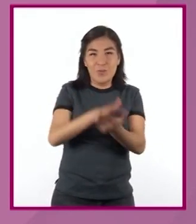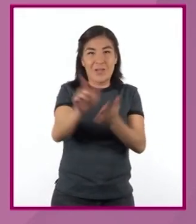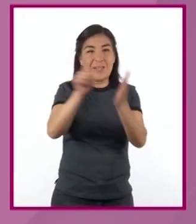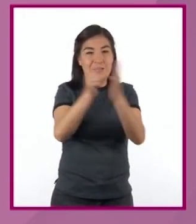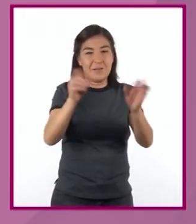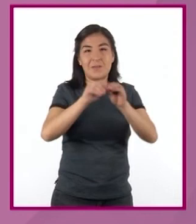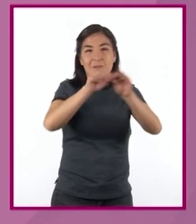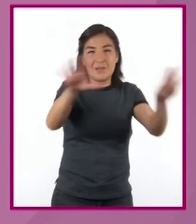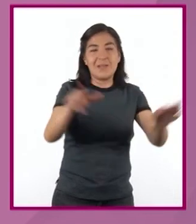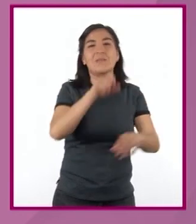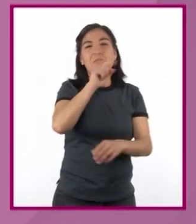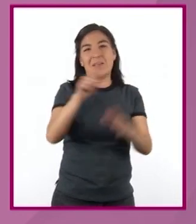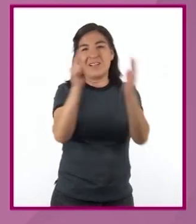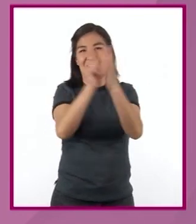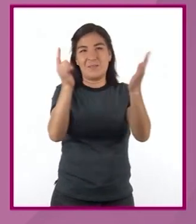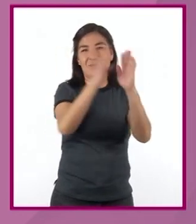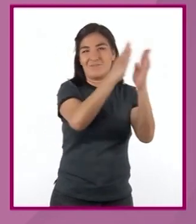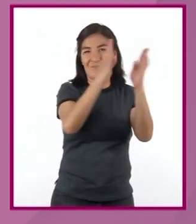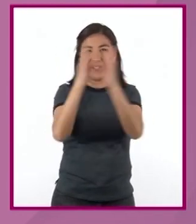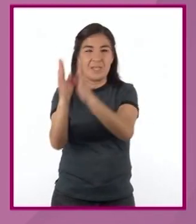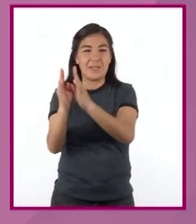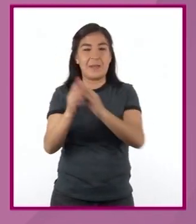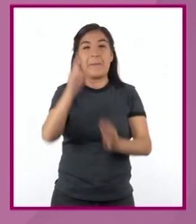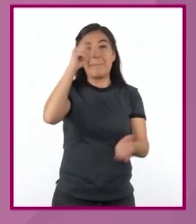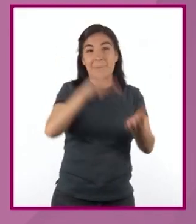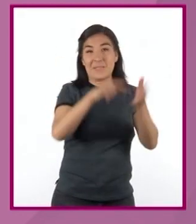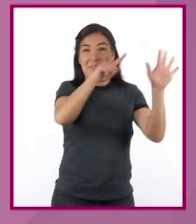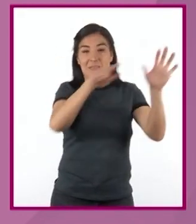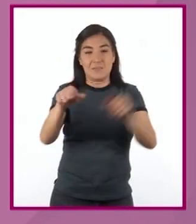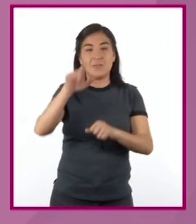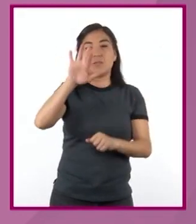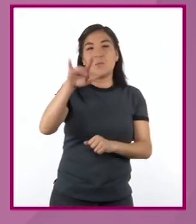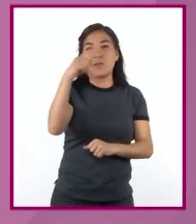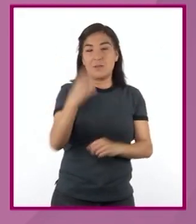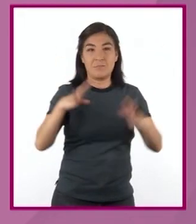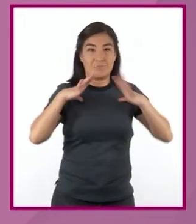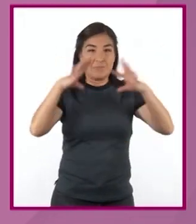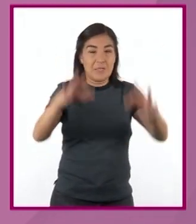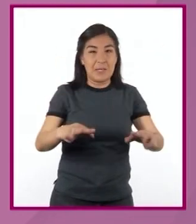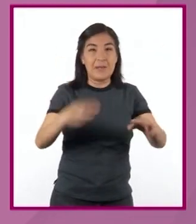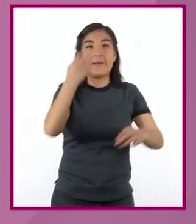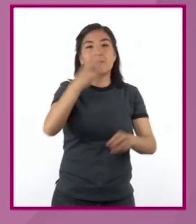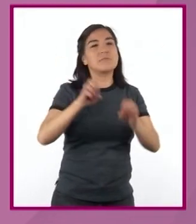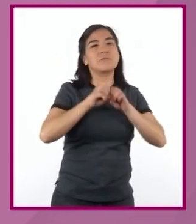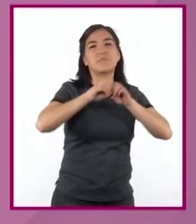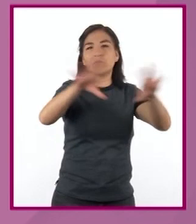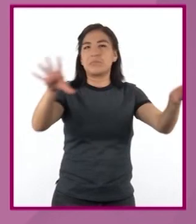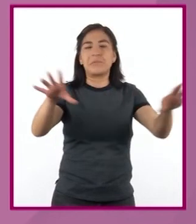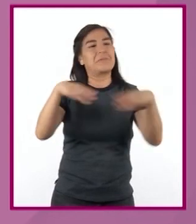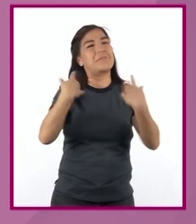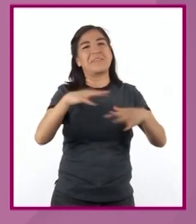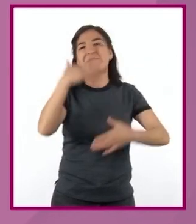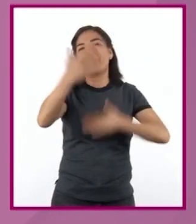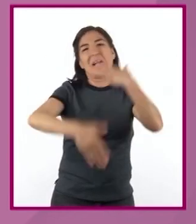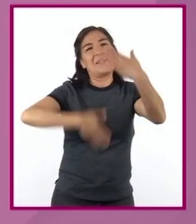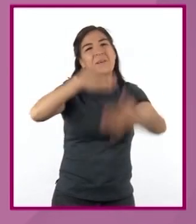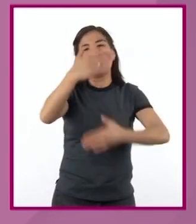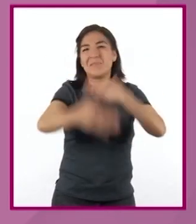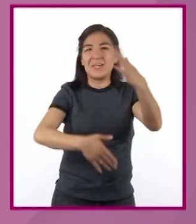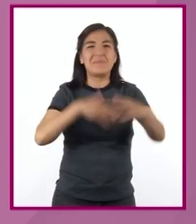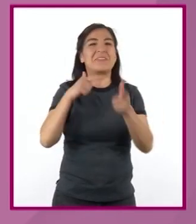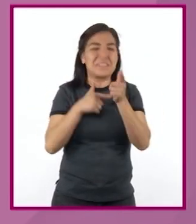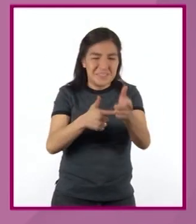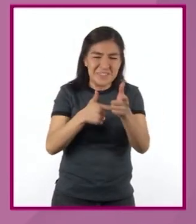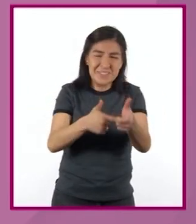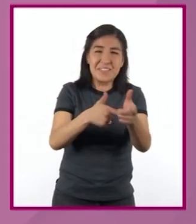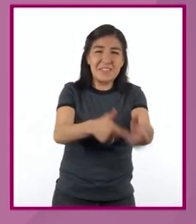enciclopedia de Diderot y de Lambert en 1751, las publicaciones no pararon y se difundieron de